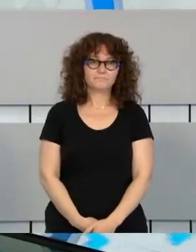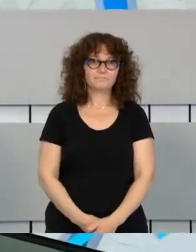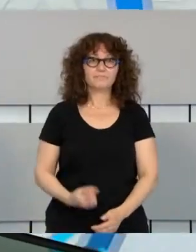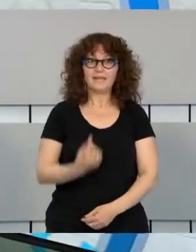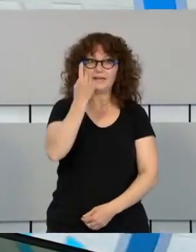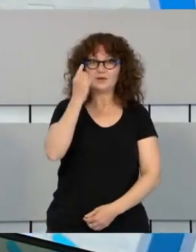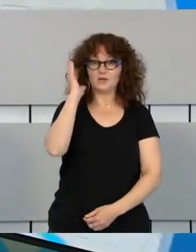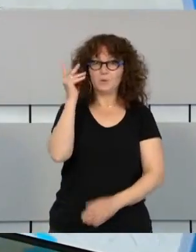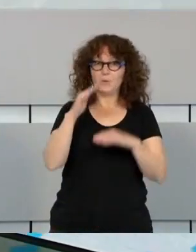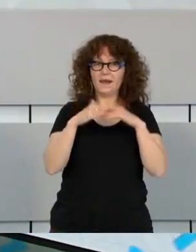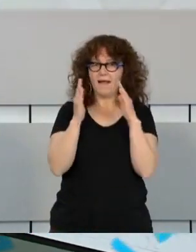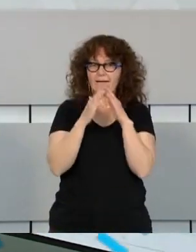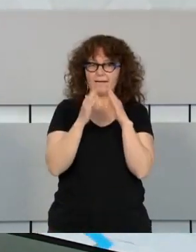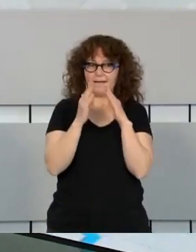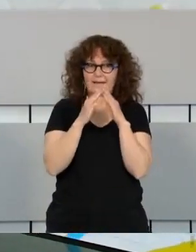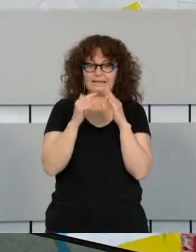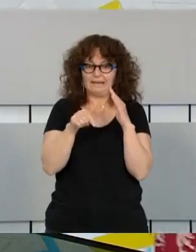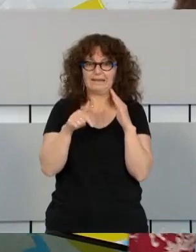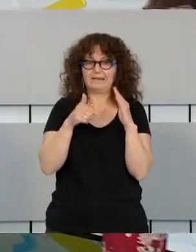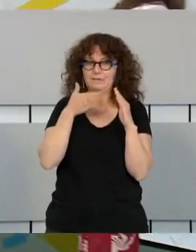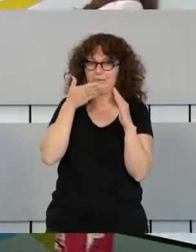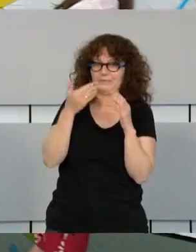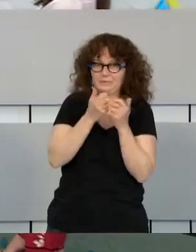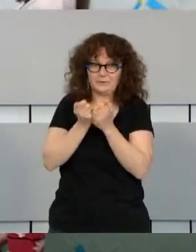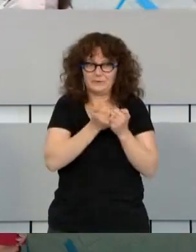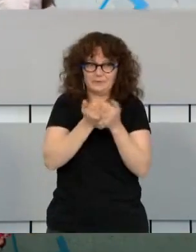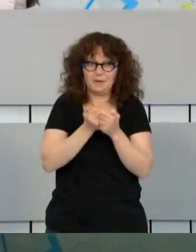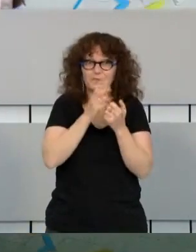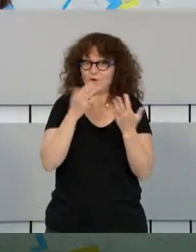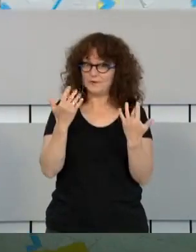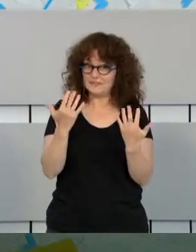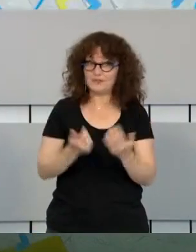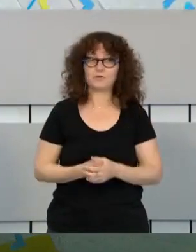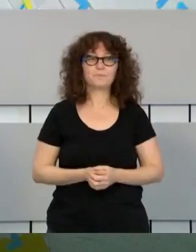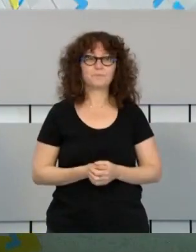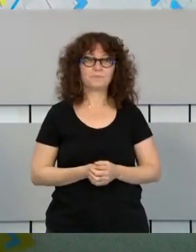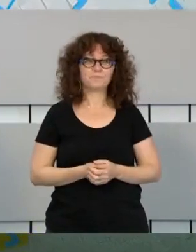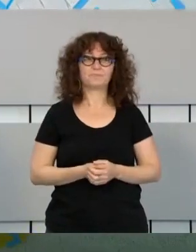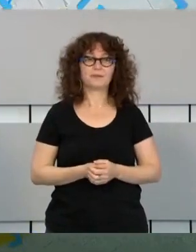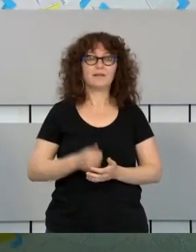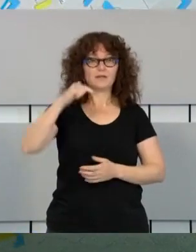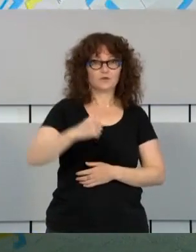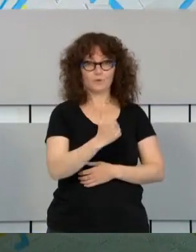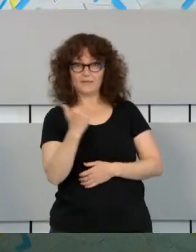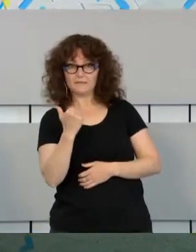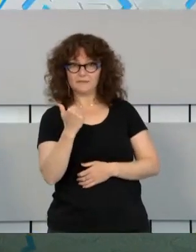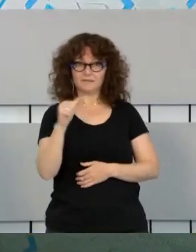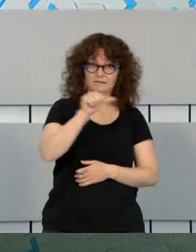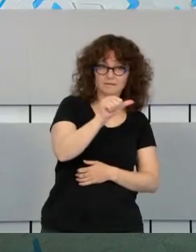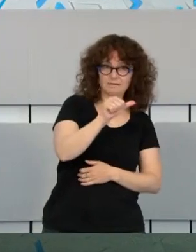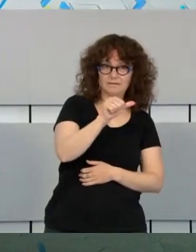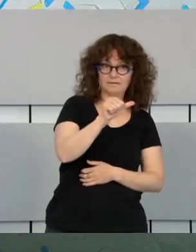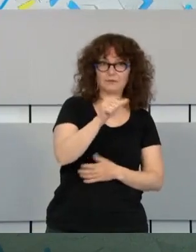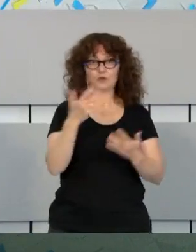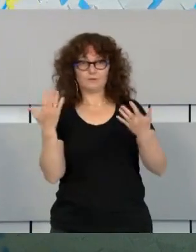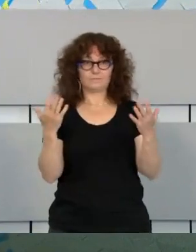En el norte hace tiempo para quedarse en casa jugando a los videojuegos, Mercedes, ¿no? Porque fresquito. Entonces, en el sudeste, a salir, tiempo para... A salir a dar